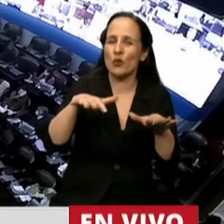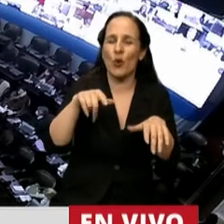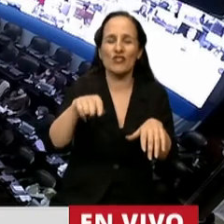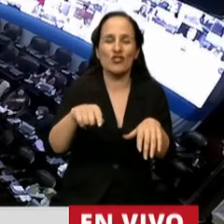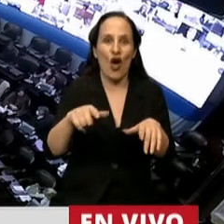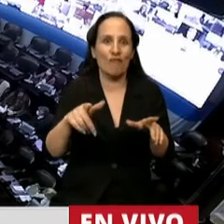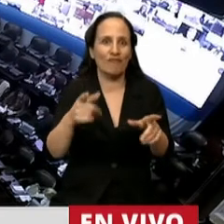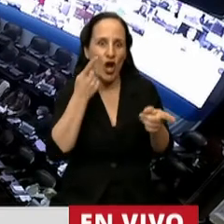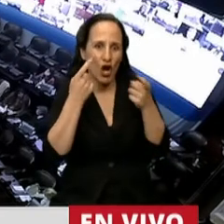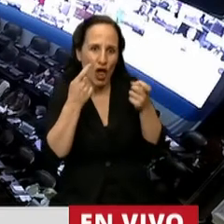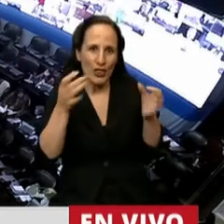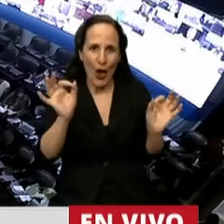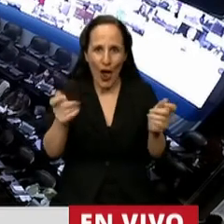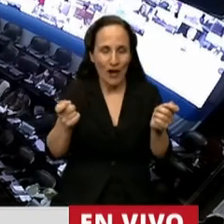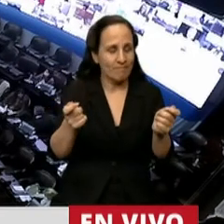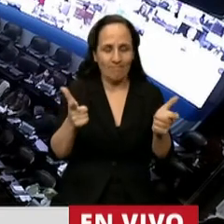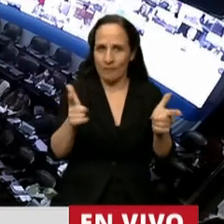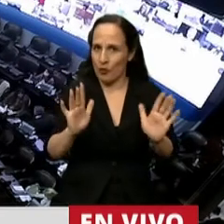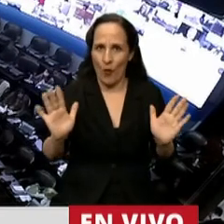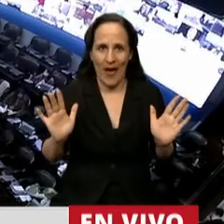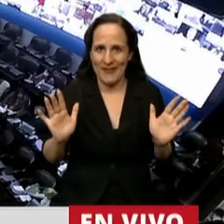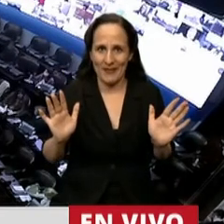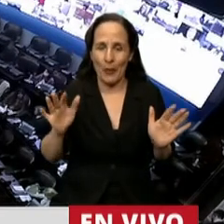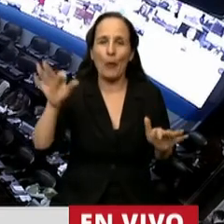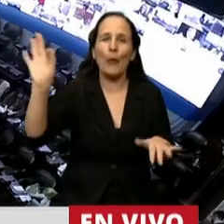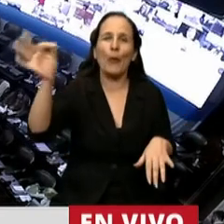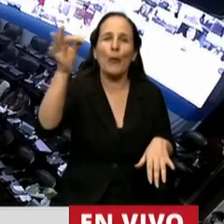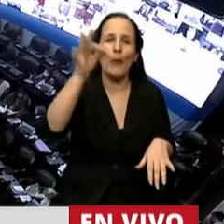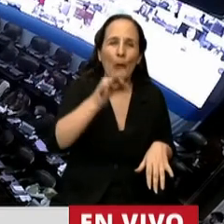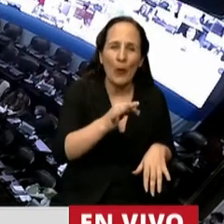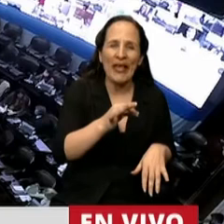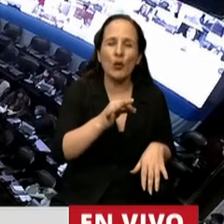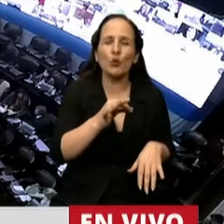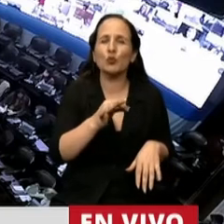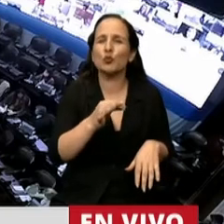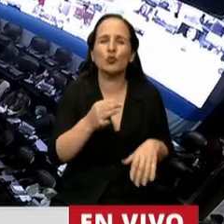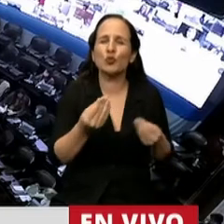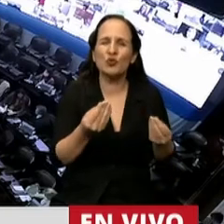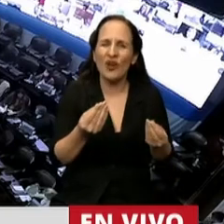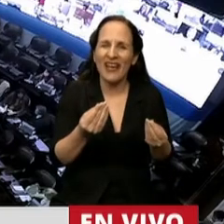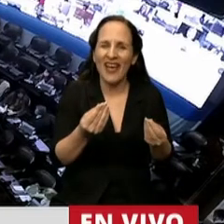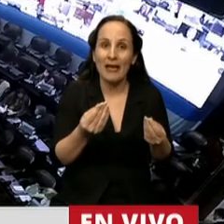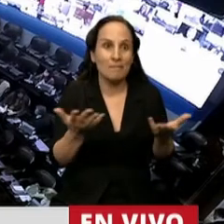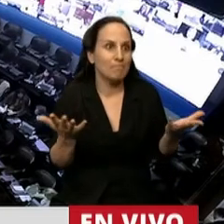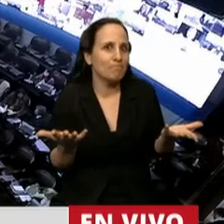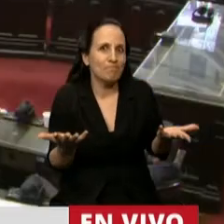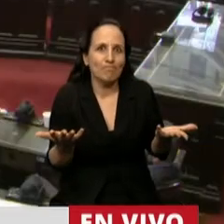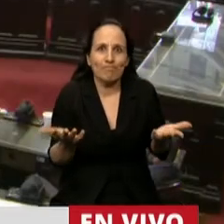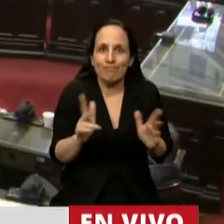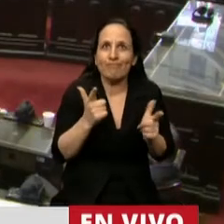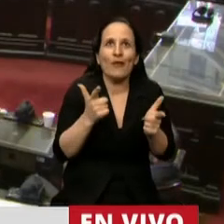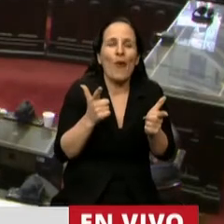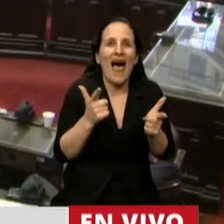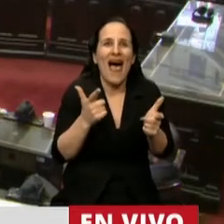no controlada, ante un virus que lo único que nos da como certeza es la incertidumbre, valga